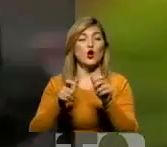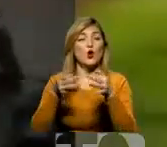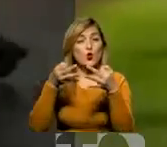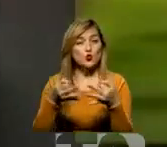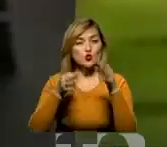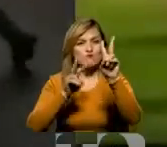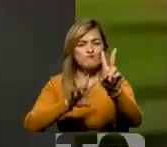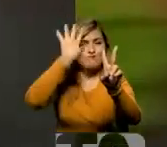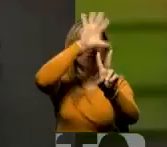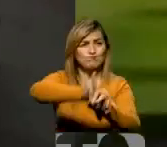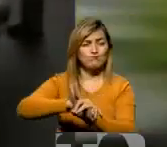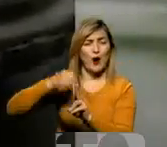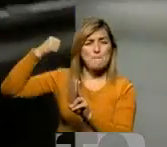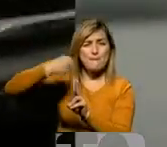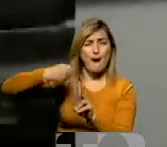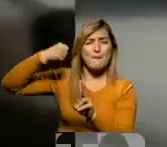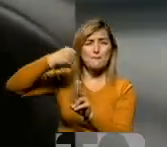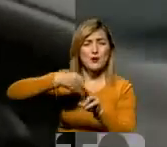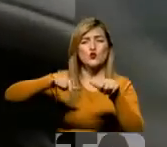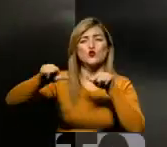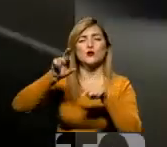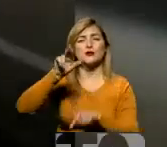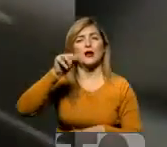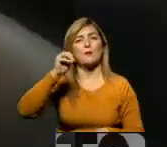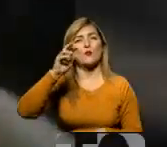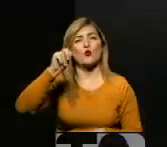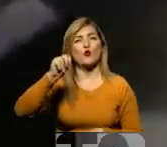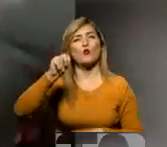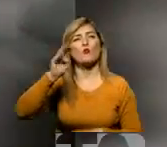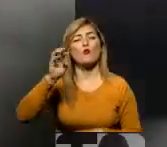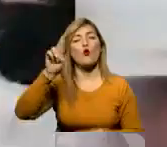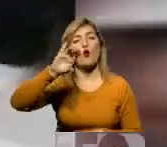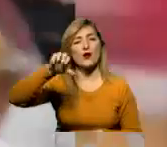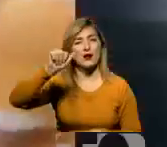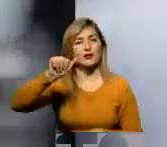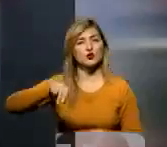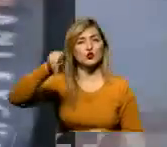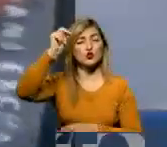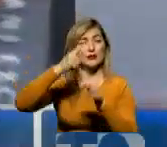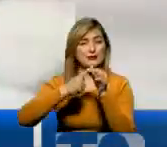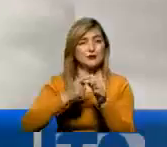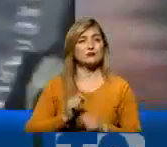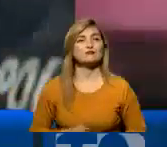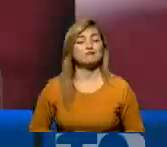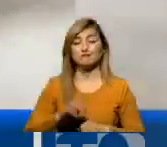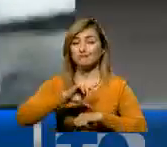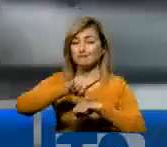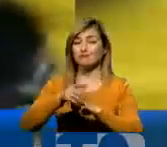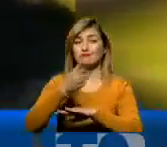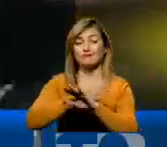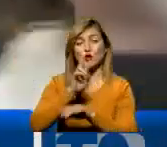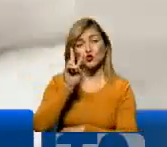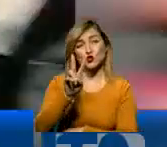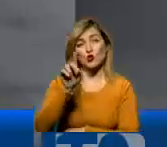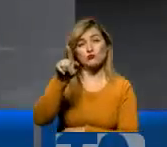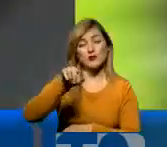de ser linchados por los ciudadanos de la zona de la Ramón Borja y Remigio Romero en el norte de Quito. La pareja minutos antes había robado en